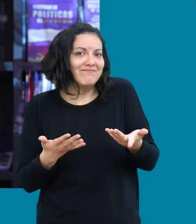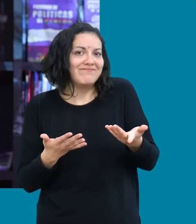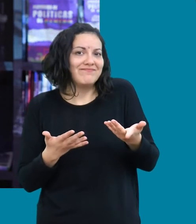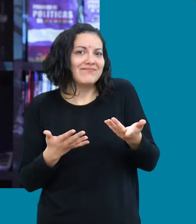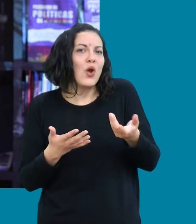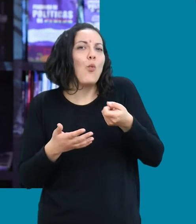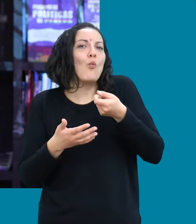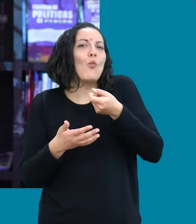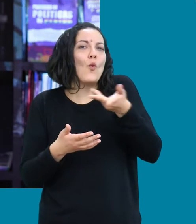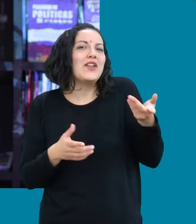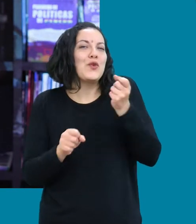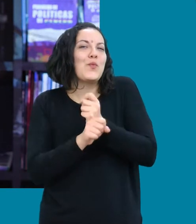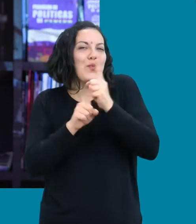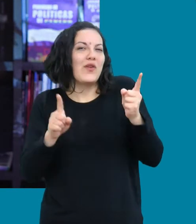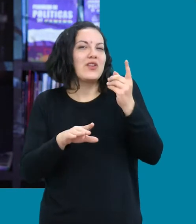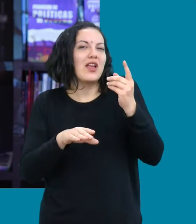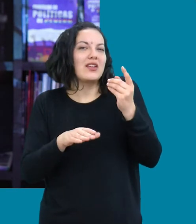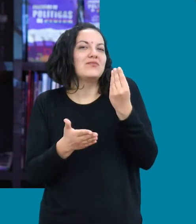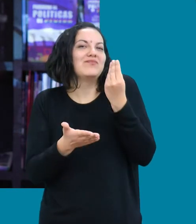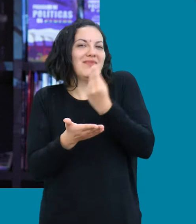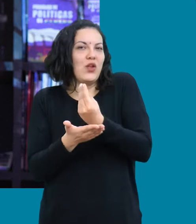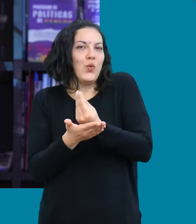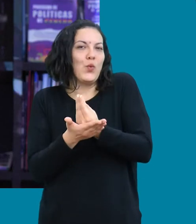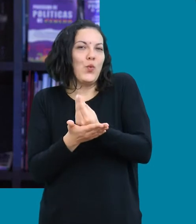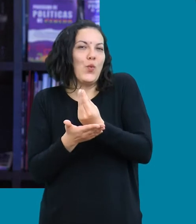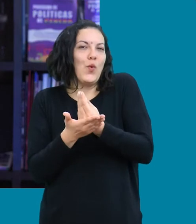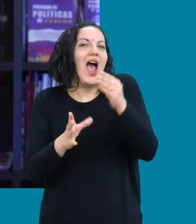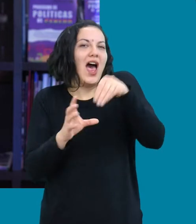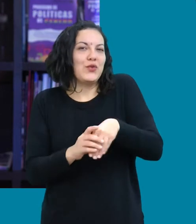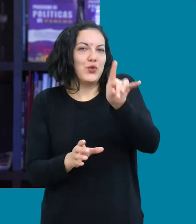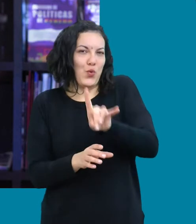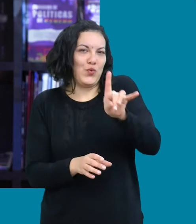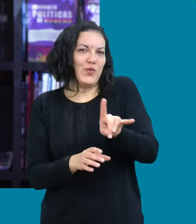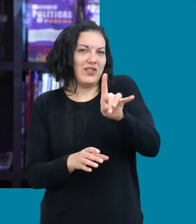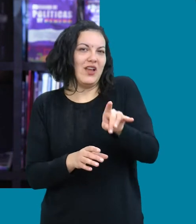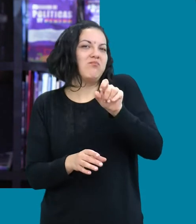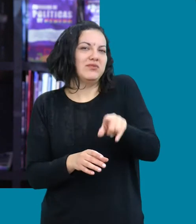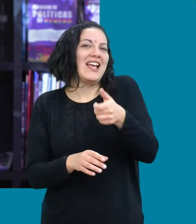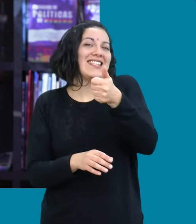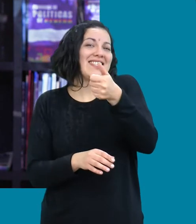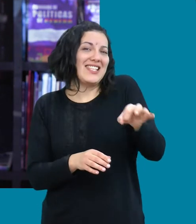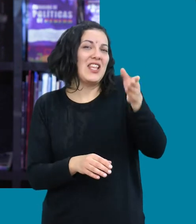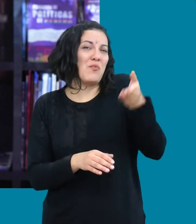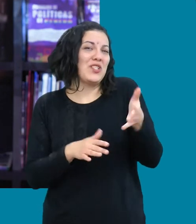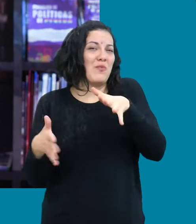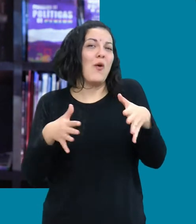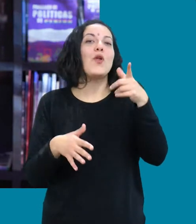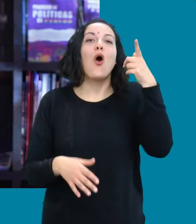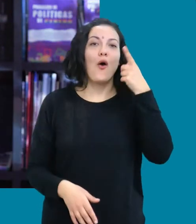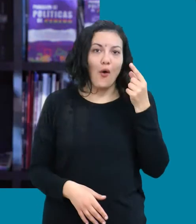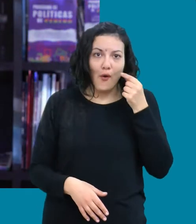cantidad de profesores titulares en el conjunto del sistema universitario, es alrededor del 60% son